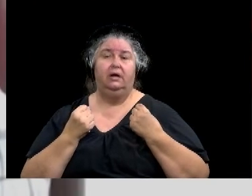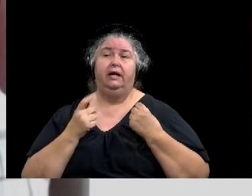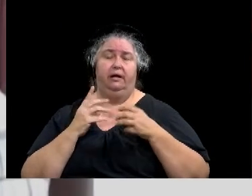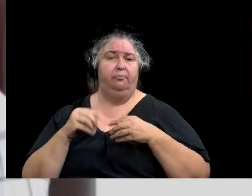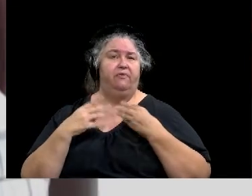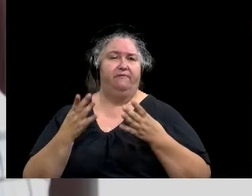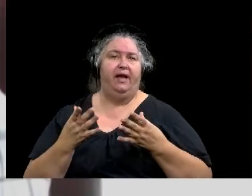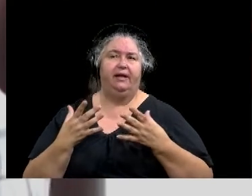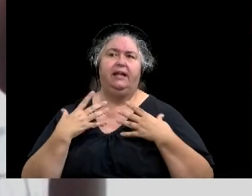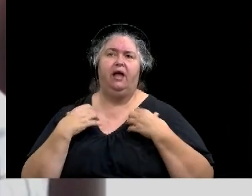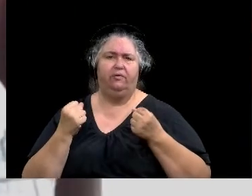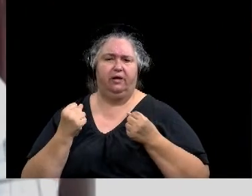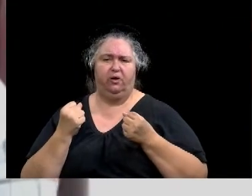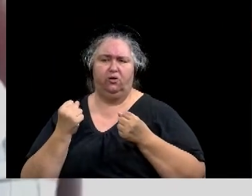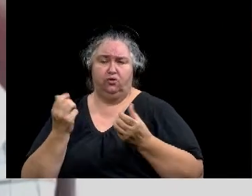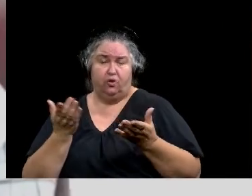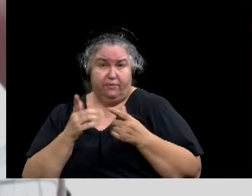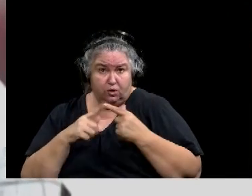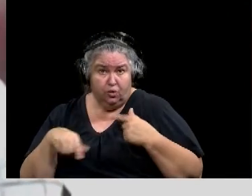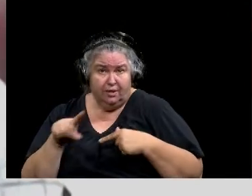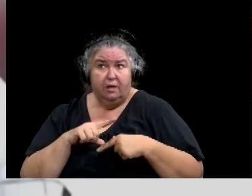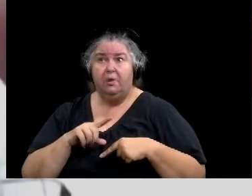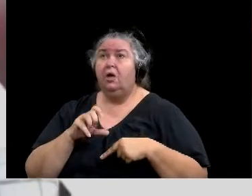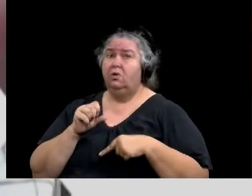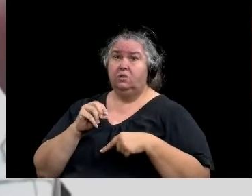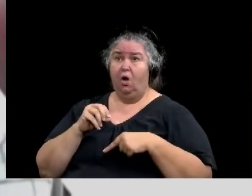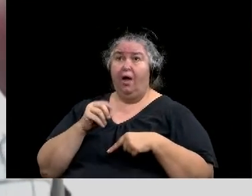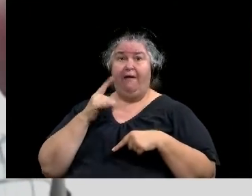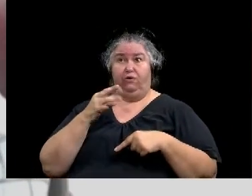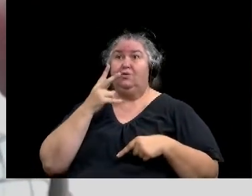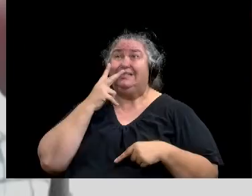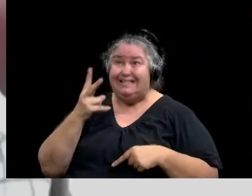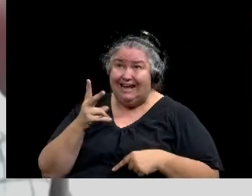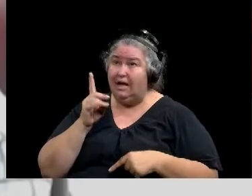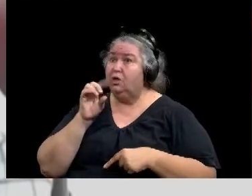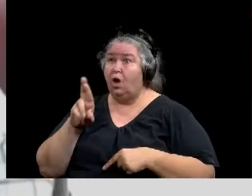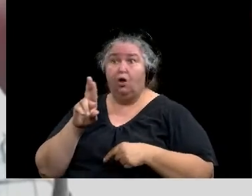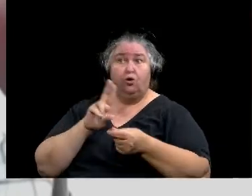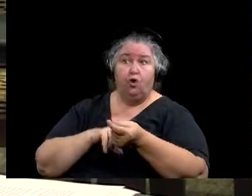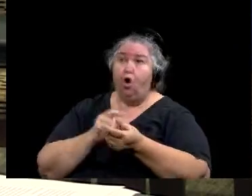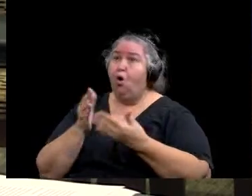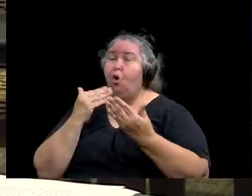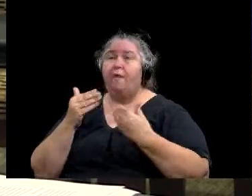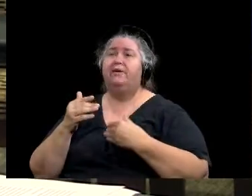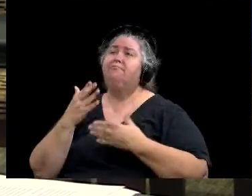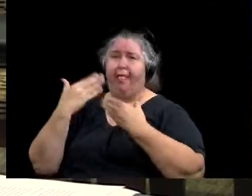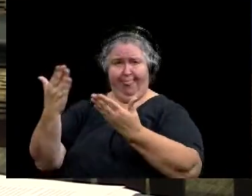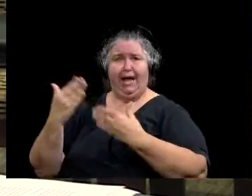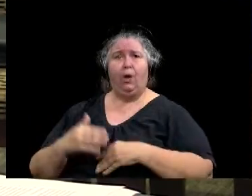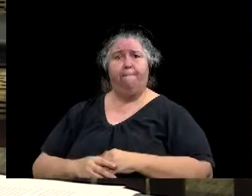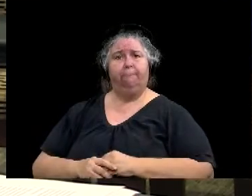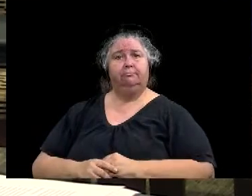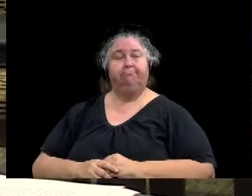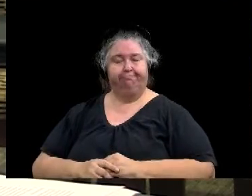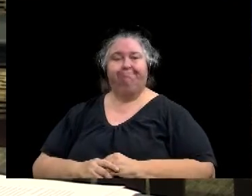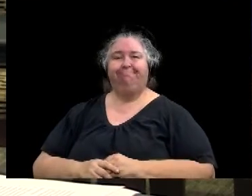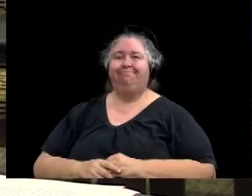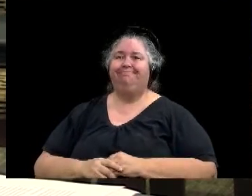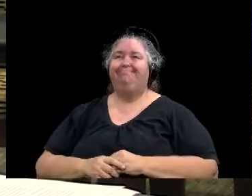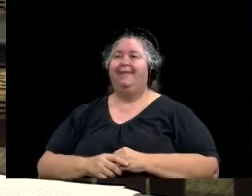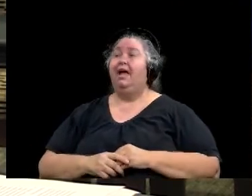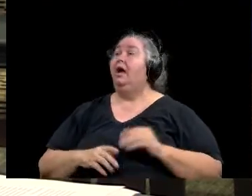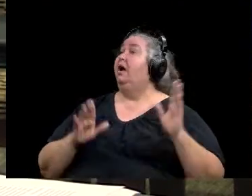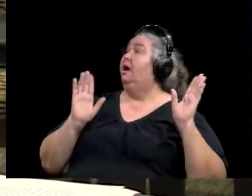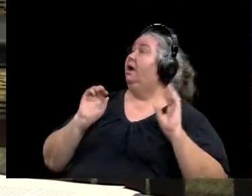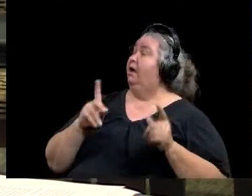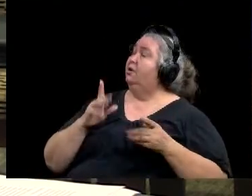la autoridad a mantener bien a la comunidad aquí ya